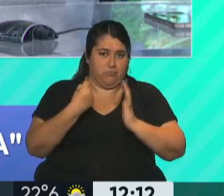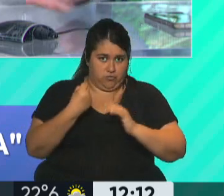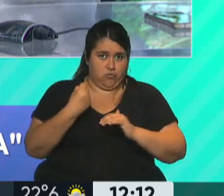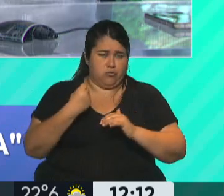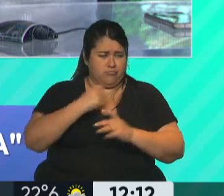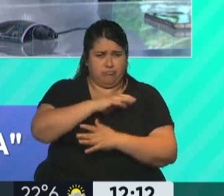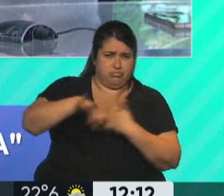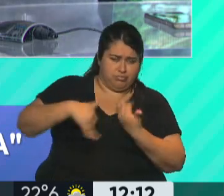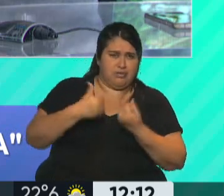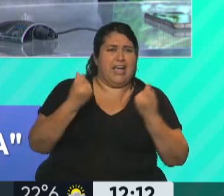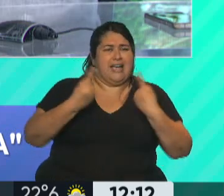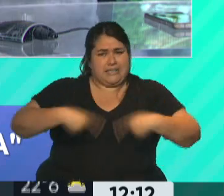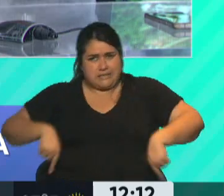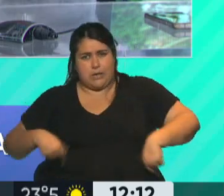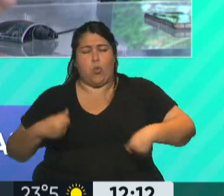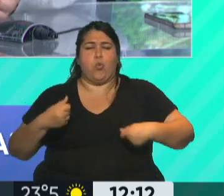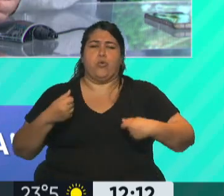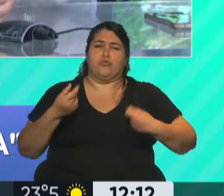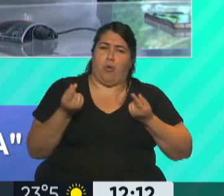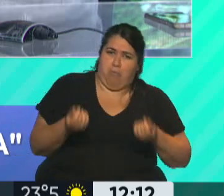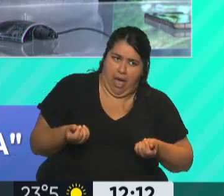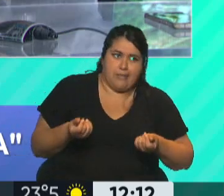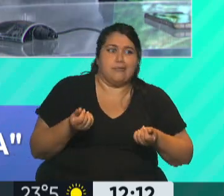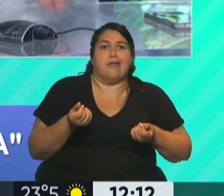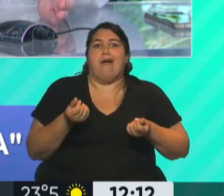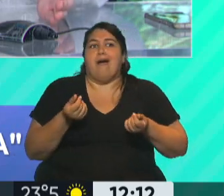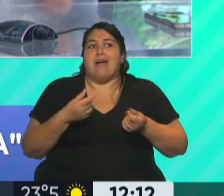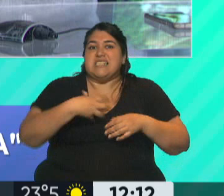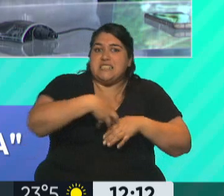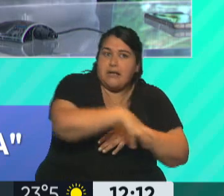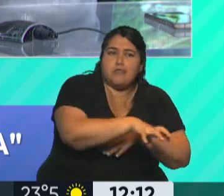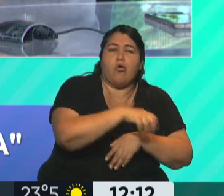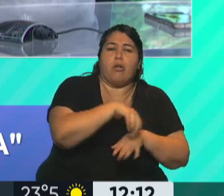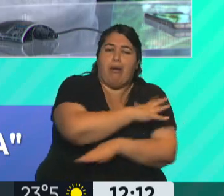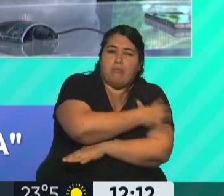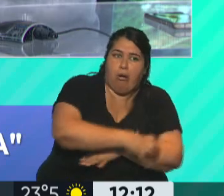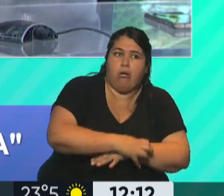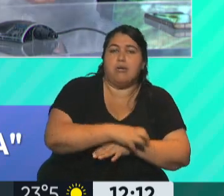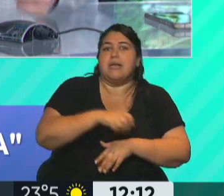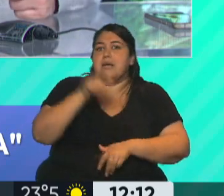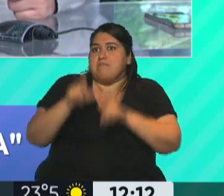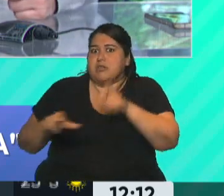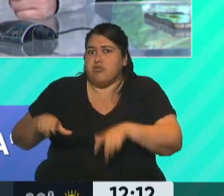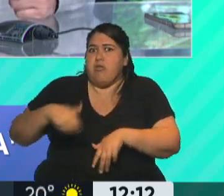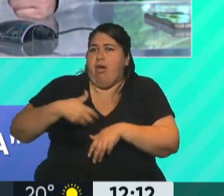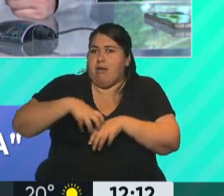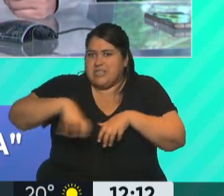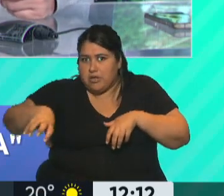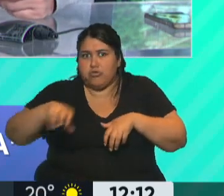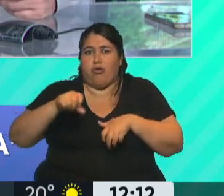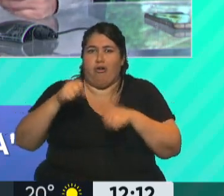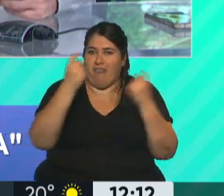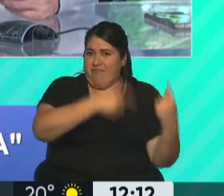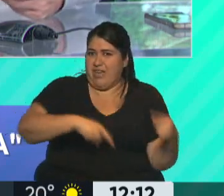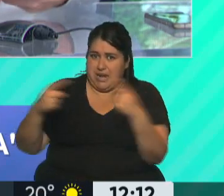descomunal de recursos y de dinero a los sectores más vulnerables y especialmente a las clases medias. Si eso lo hace, o sea, si lo que dice lo hace, probablemente vamos